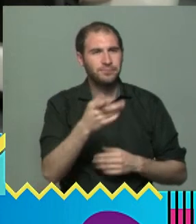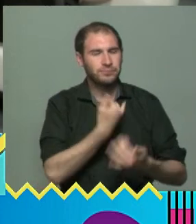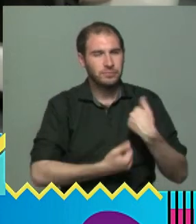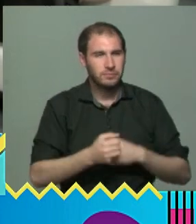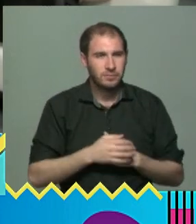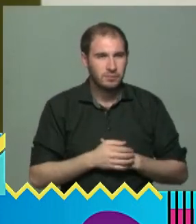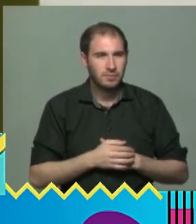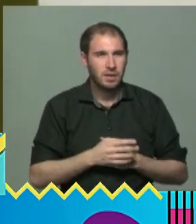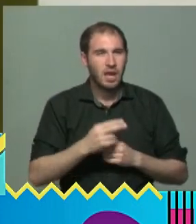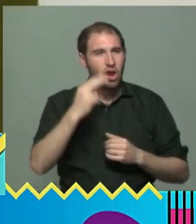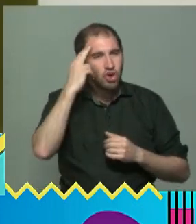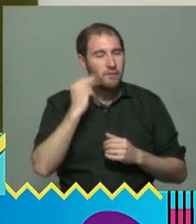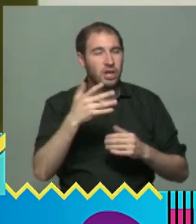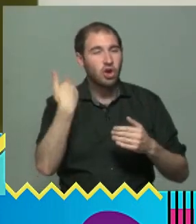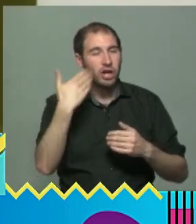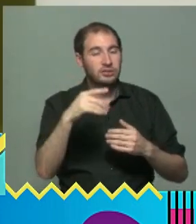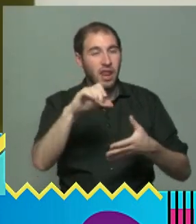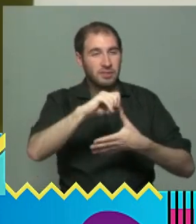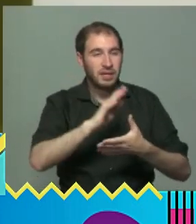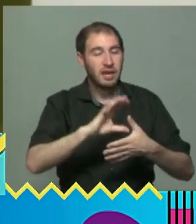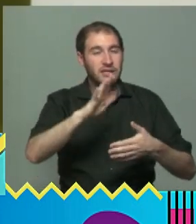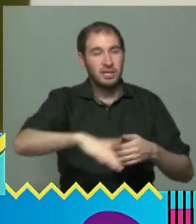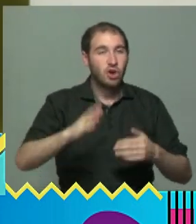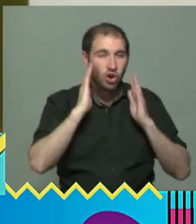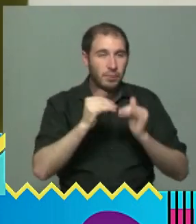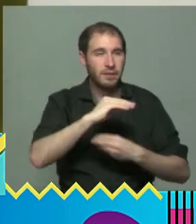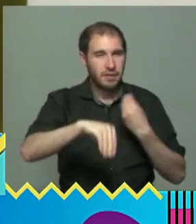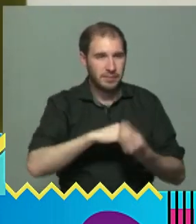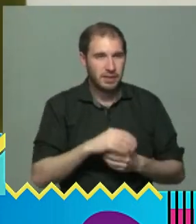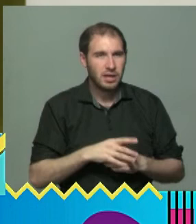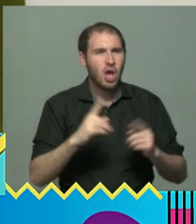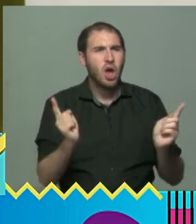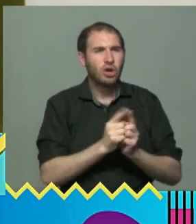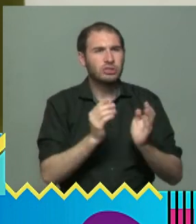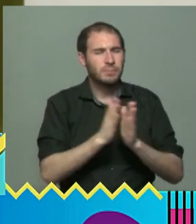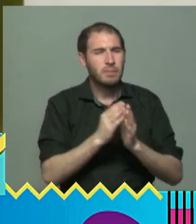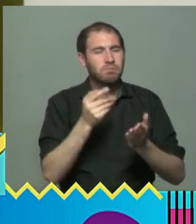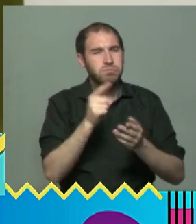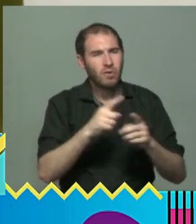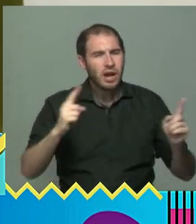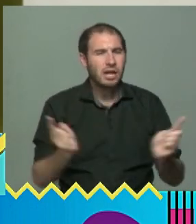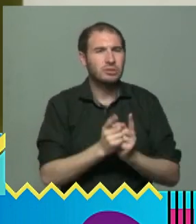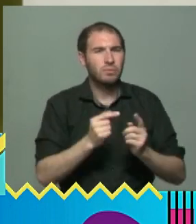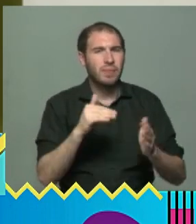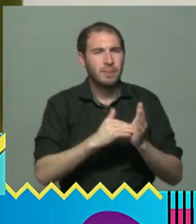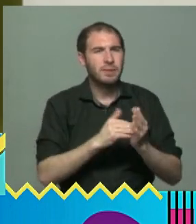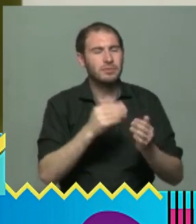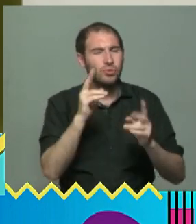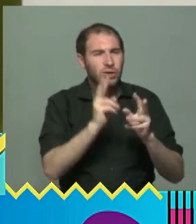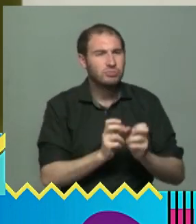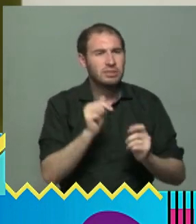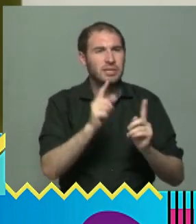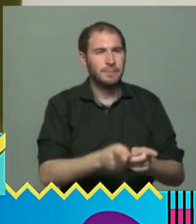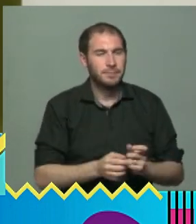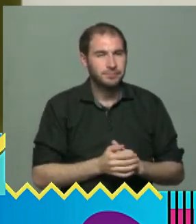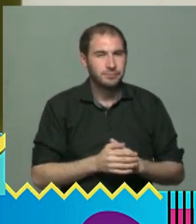que estuvieron en el 9º Congreso Latinoamericano de Niñez, Adolescencia y Familia. Y cortito, pedirte, no sé, una conclusión en función de lo que han visto ustedes